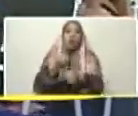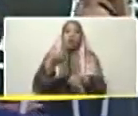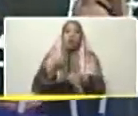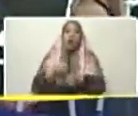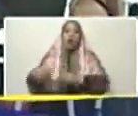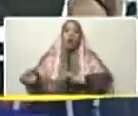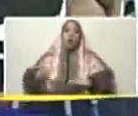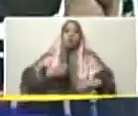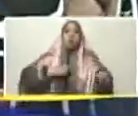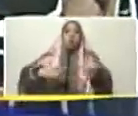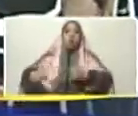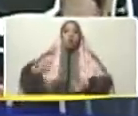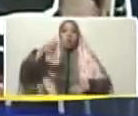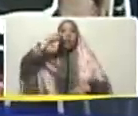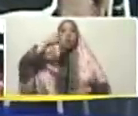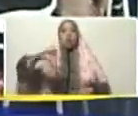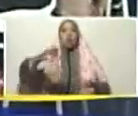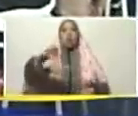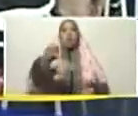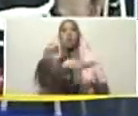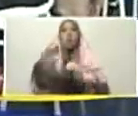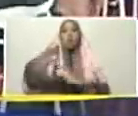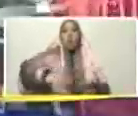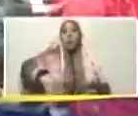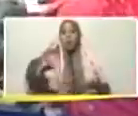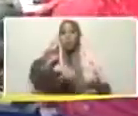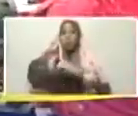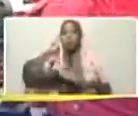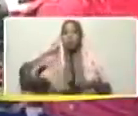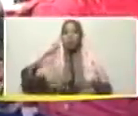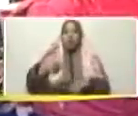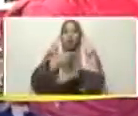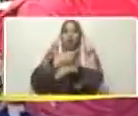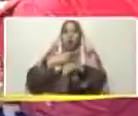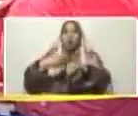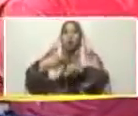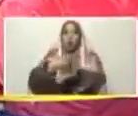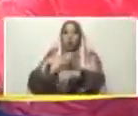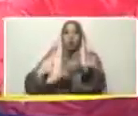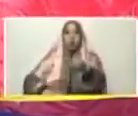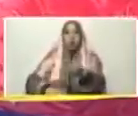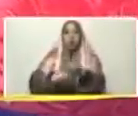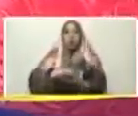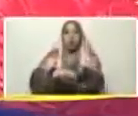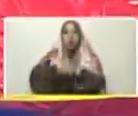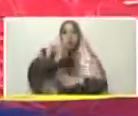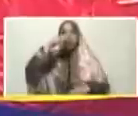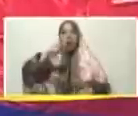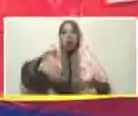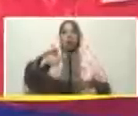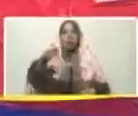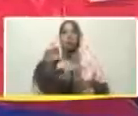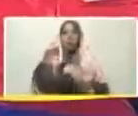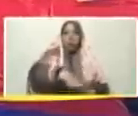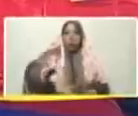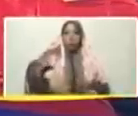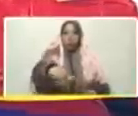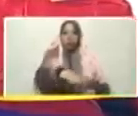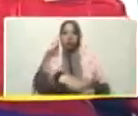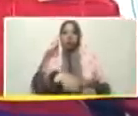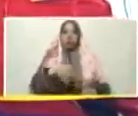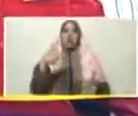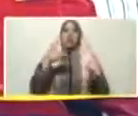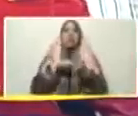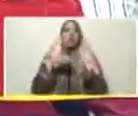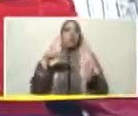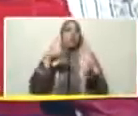el ejercicio del poder popular todos los días con el gobierno del poder popular pero define